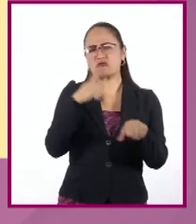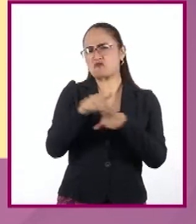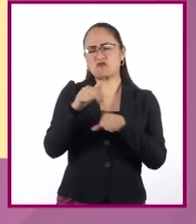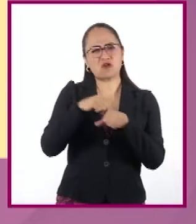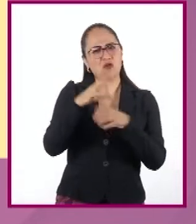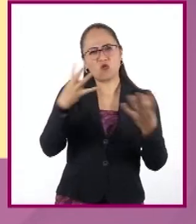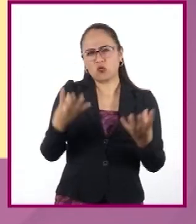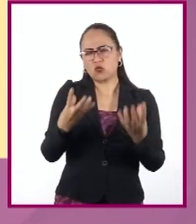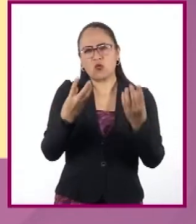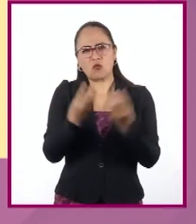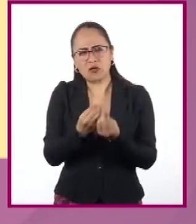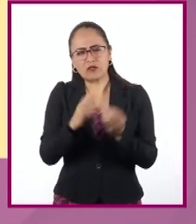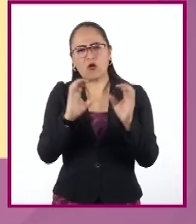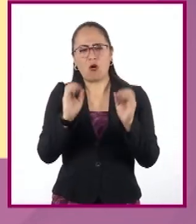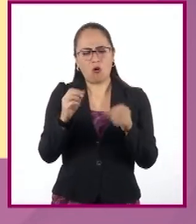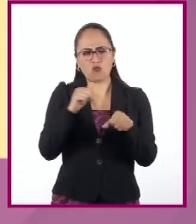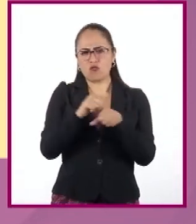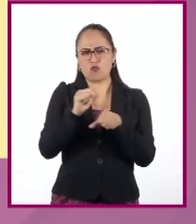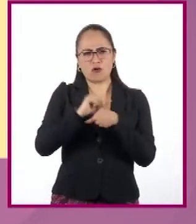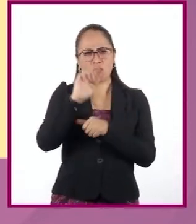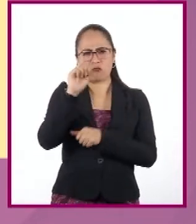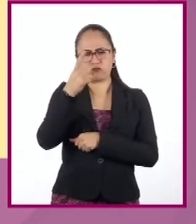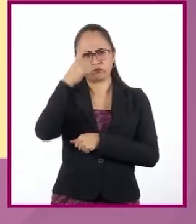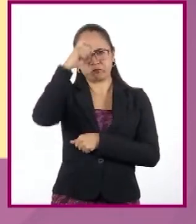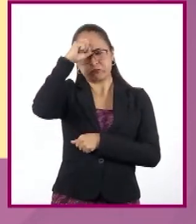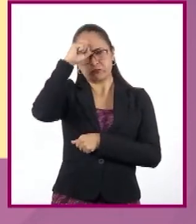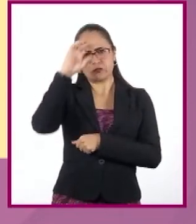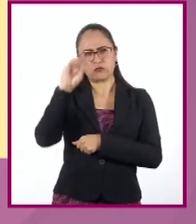valores específicos desconocidos o valores que